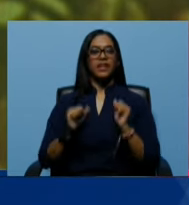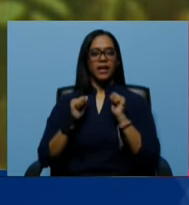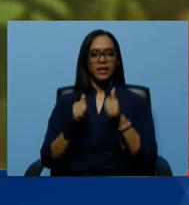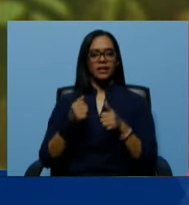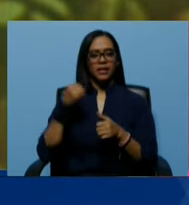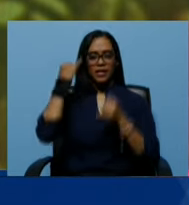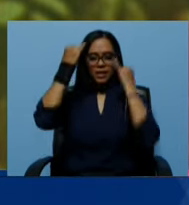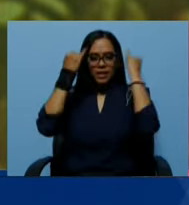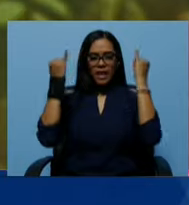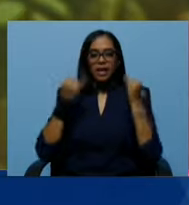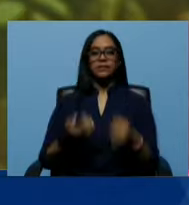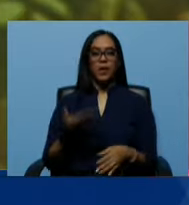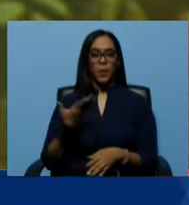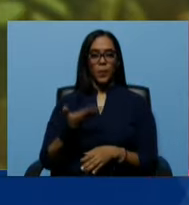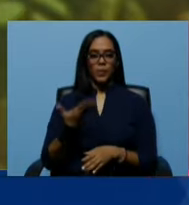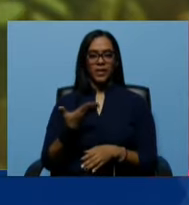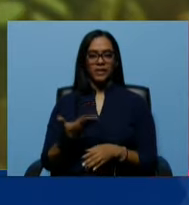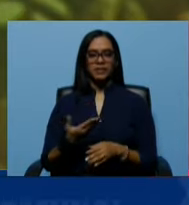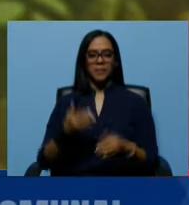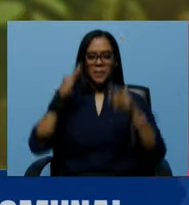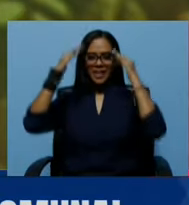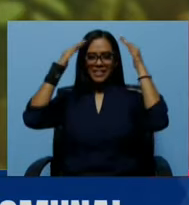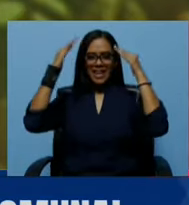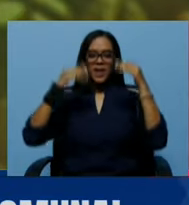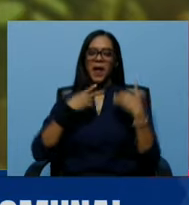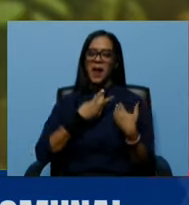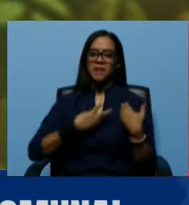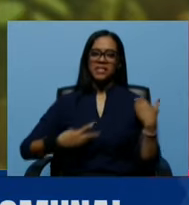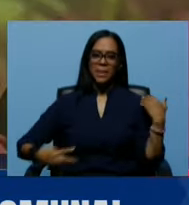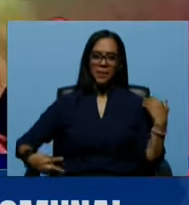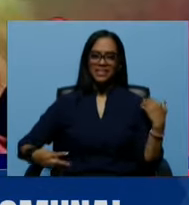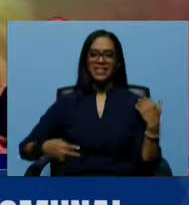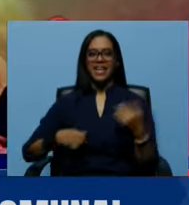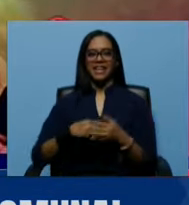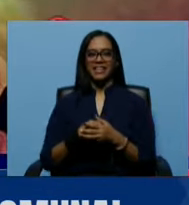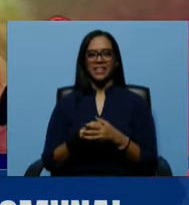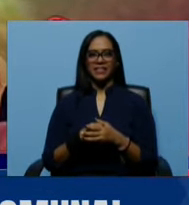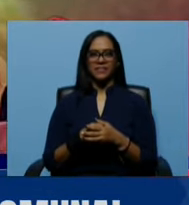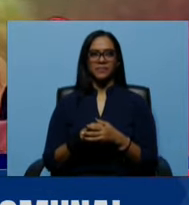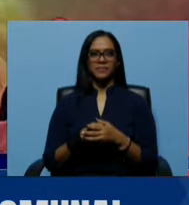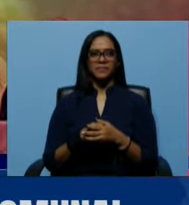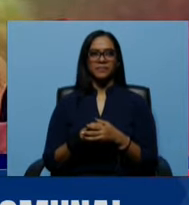iniciativas muy importantes. Mi saludo a la vicepresidenta ejecutiva,